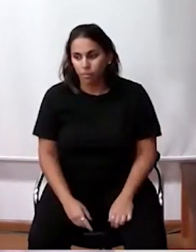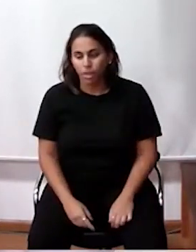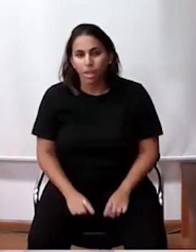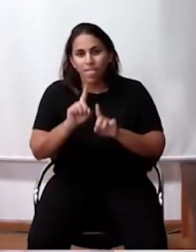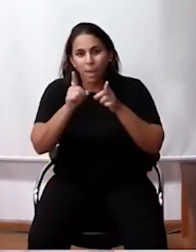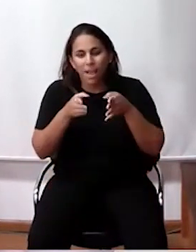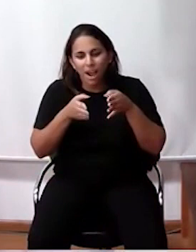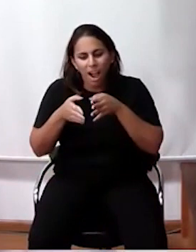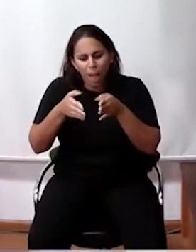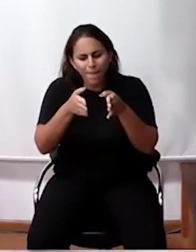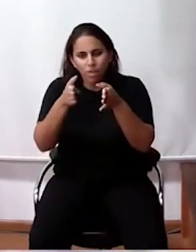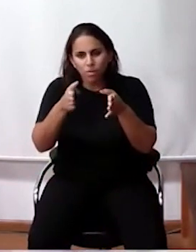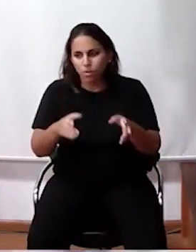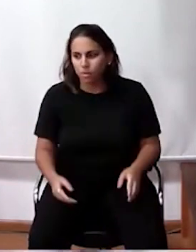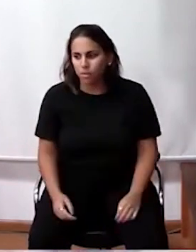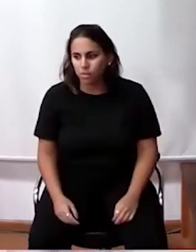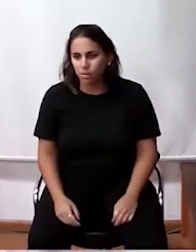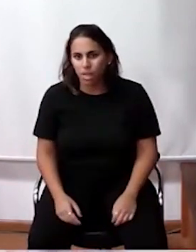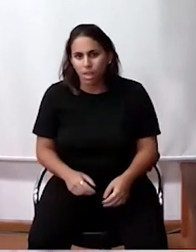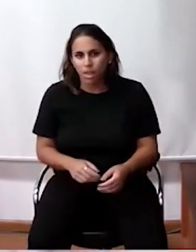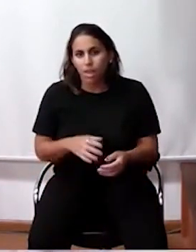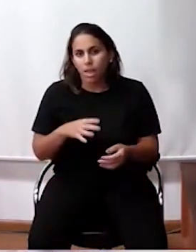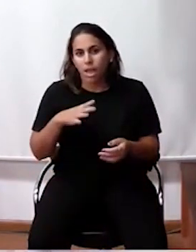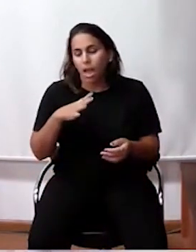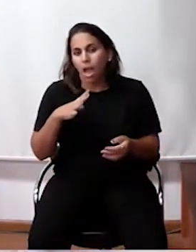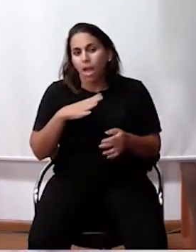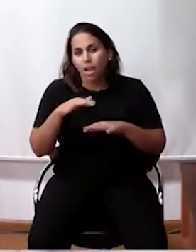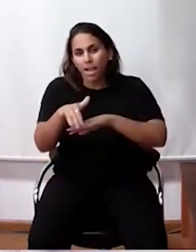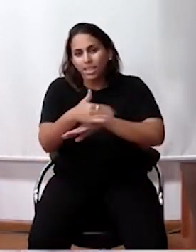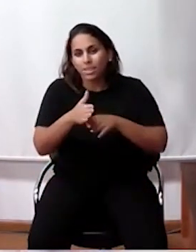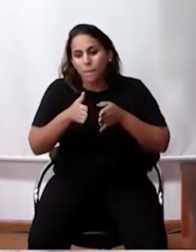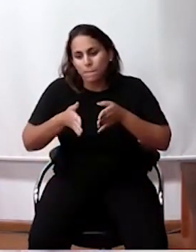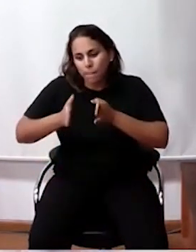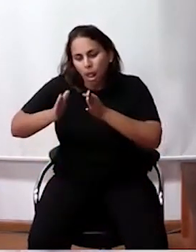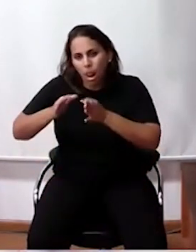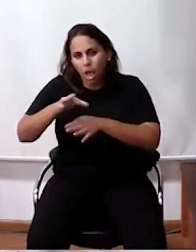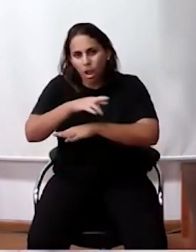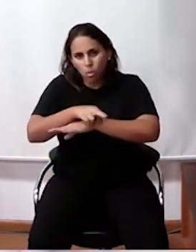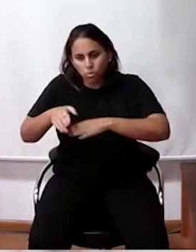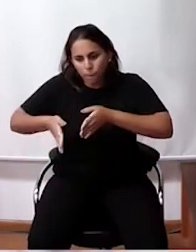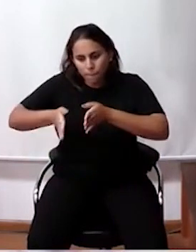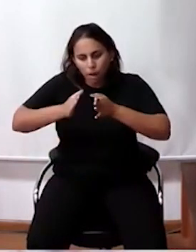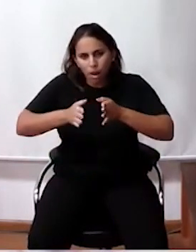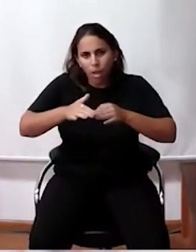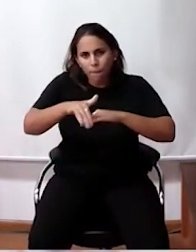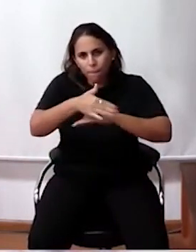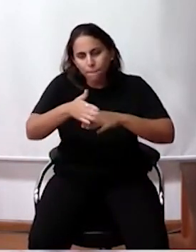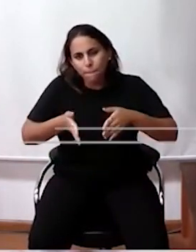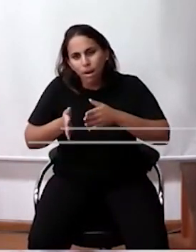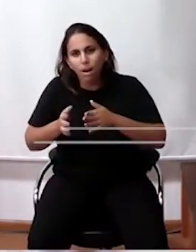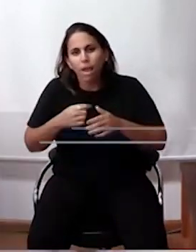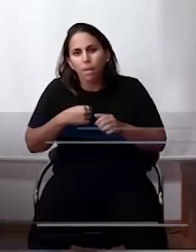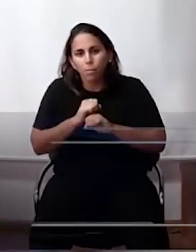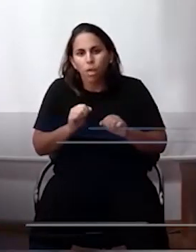caminos eh de servicio que son calles paralelas a la ruta y de esta manera descongestionar el